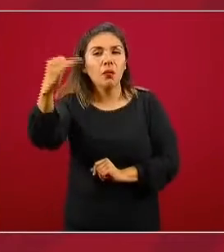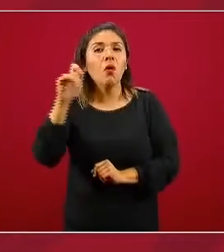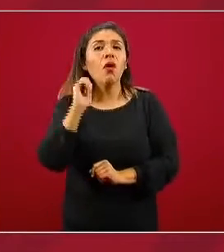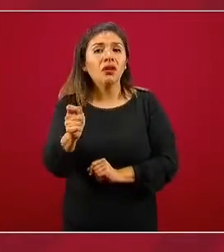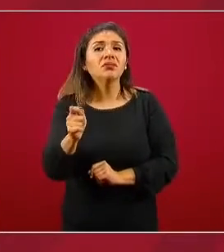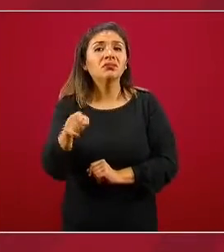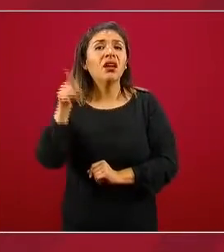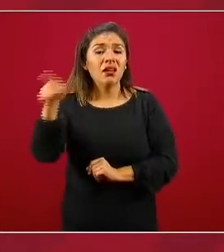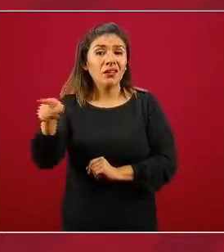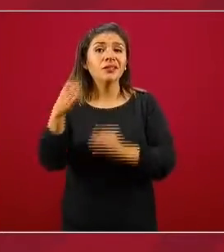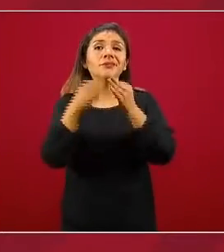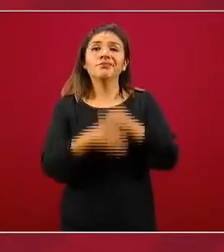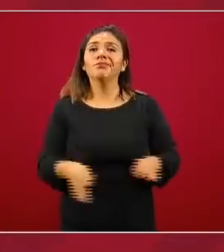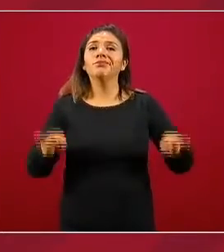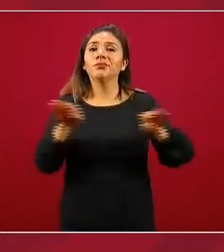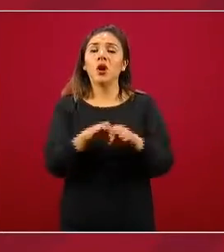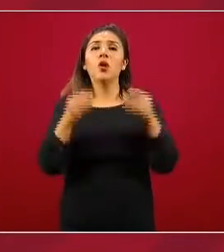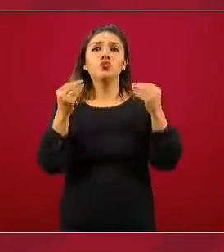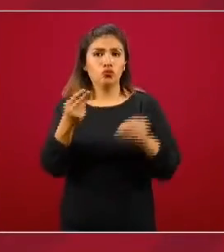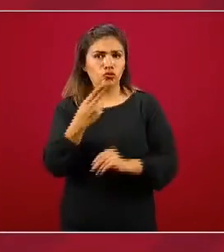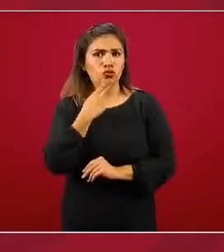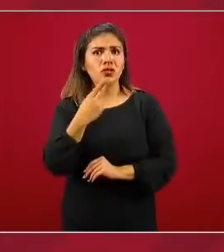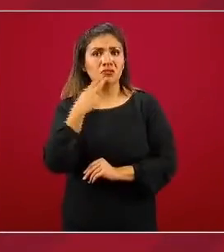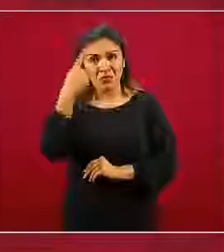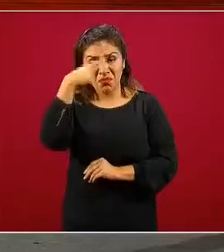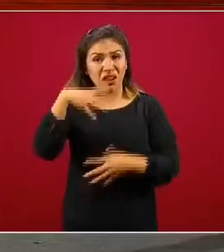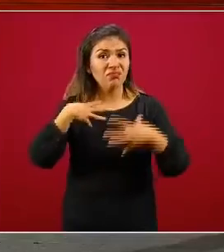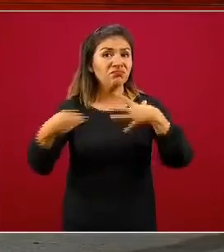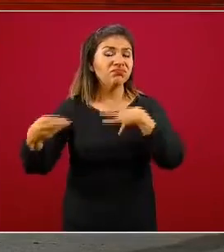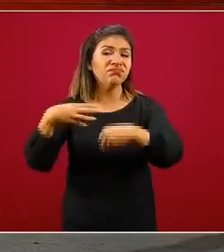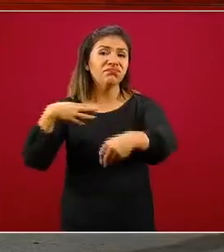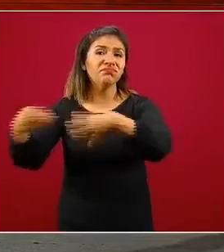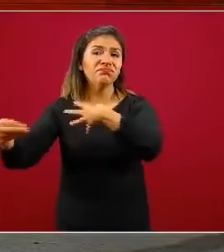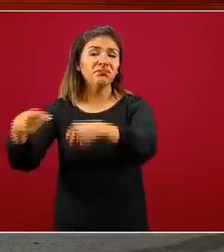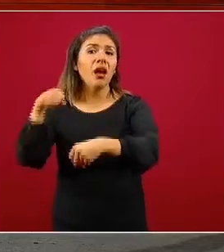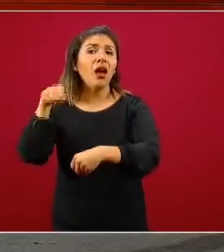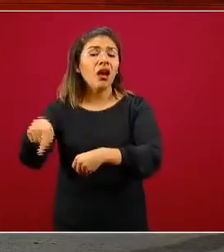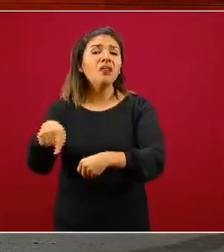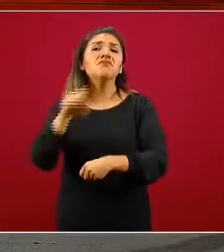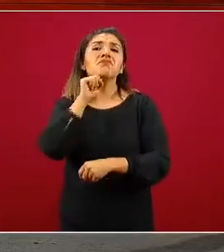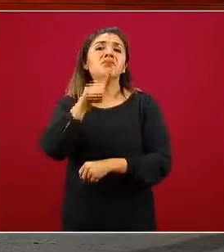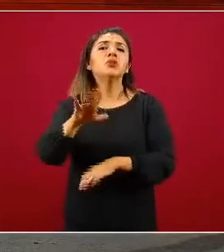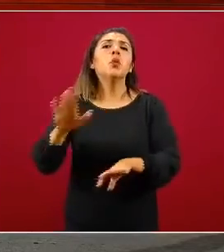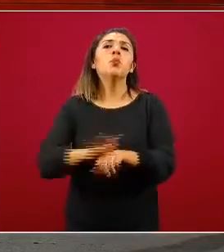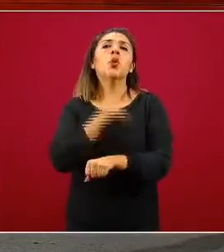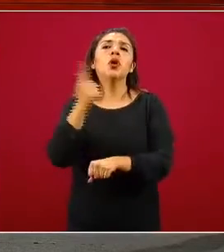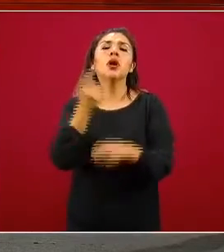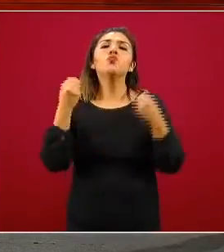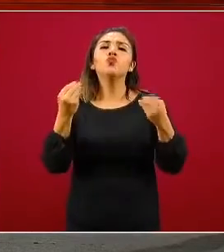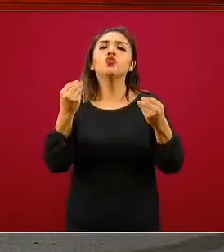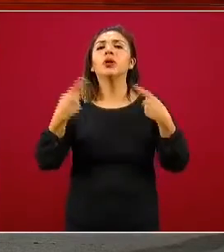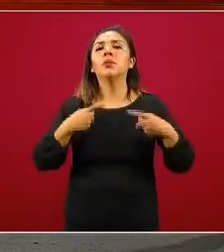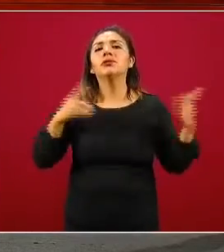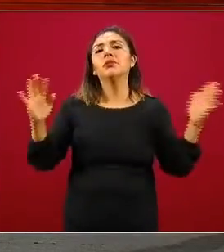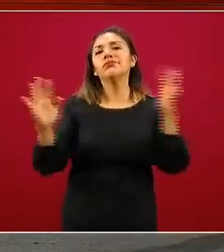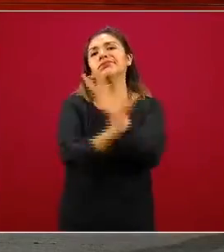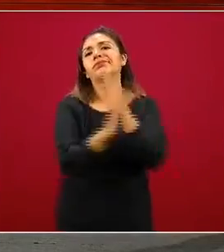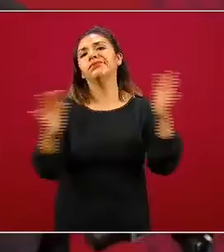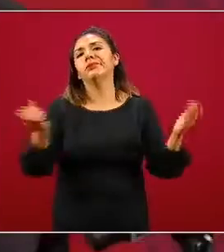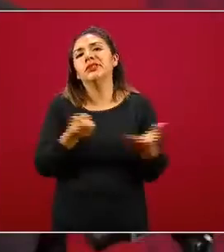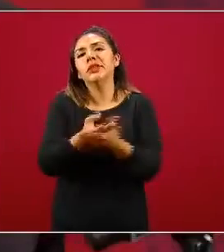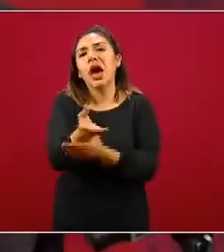que tienen una importante eficiencia de transmisión, y esto solo se puede explicar porque hay demasiada movilidad en el espacio